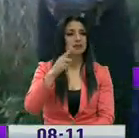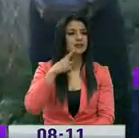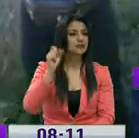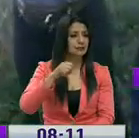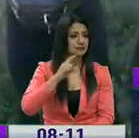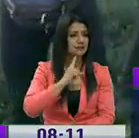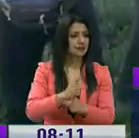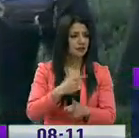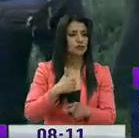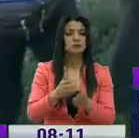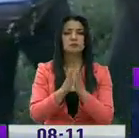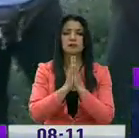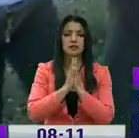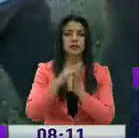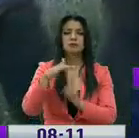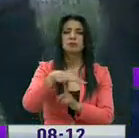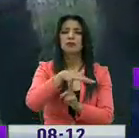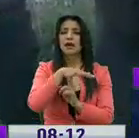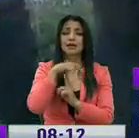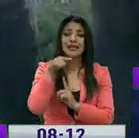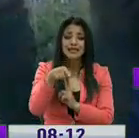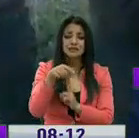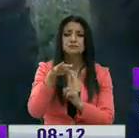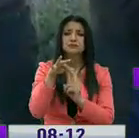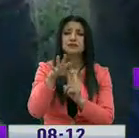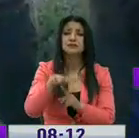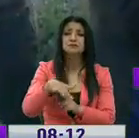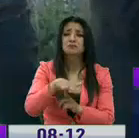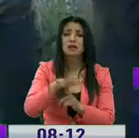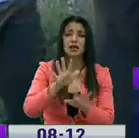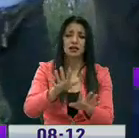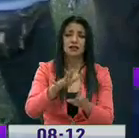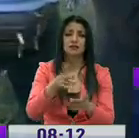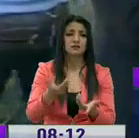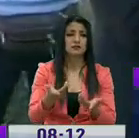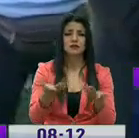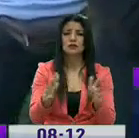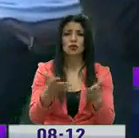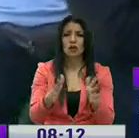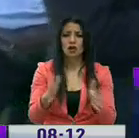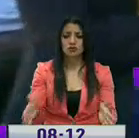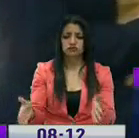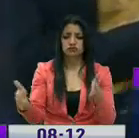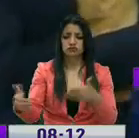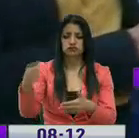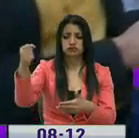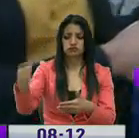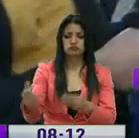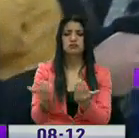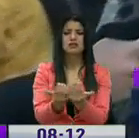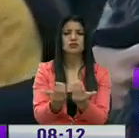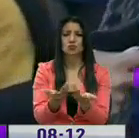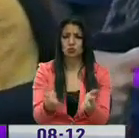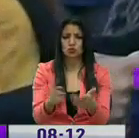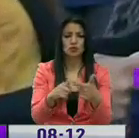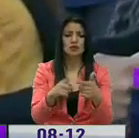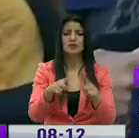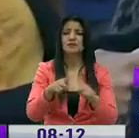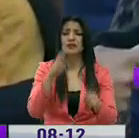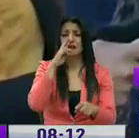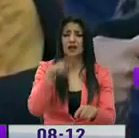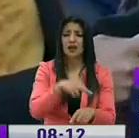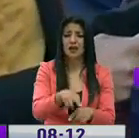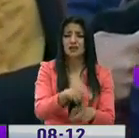principal pedido sería ese. Es justamente porque no tenemos contenedores ahí, las ratas, hay muchas ratas,